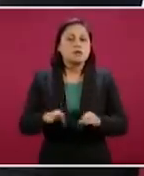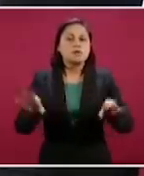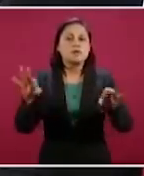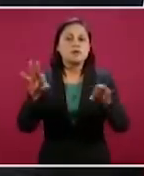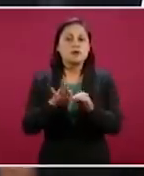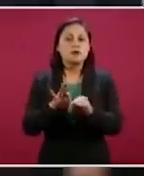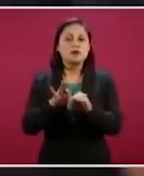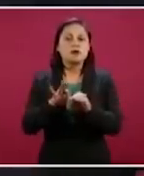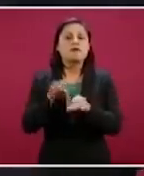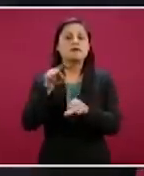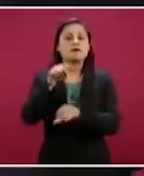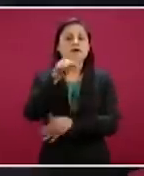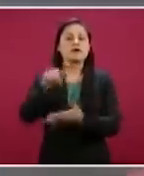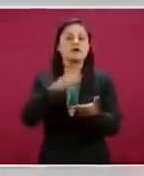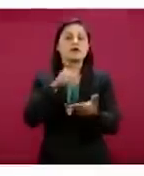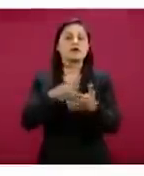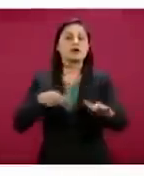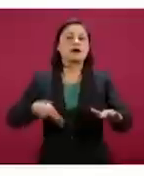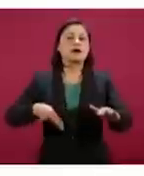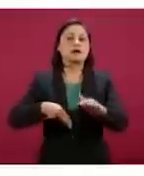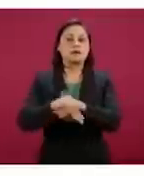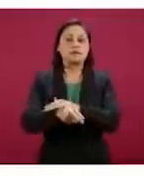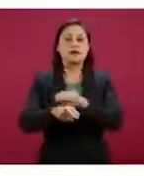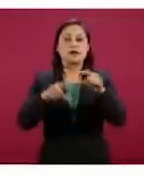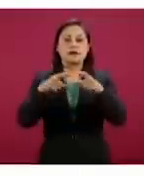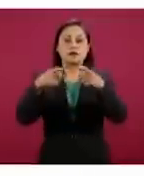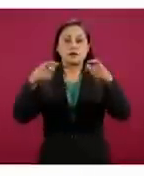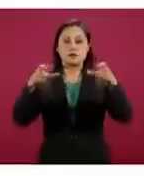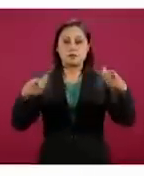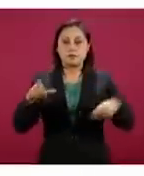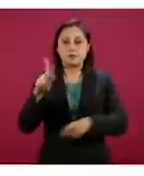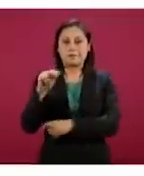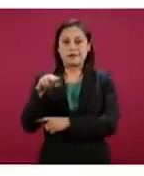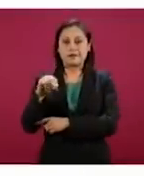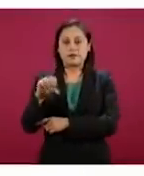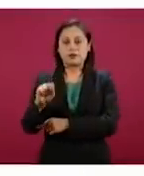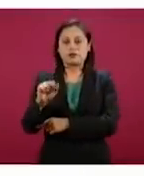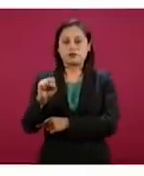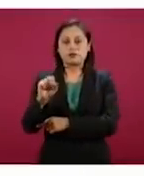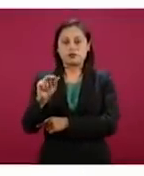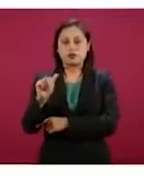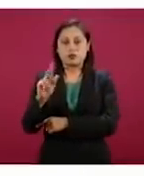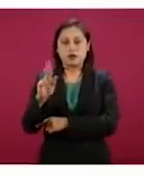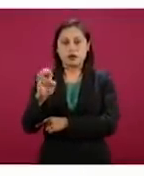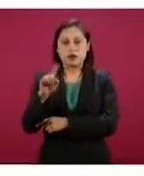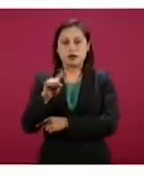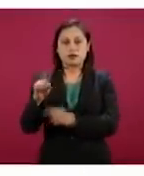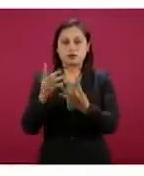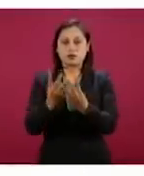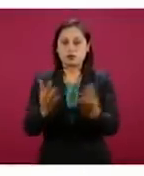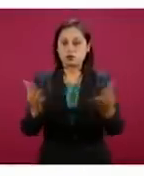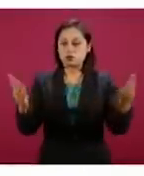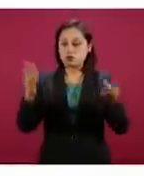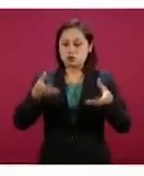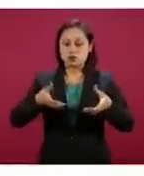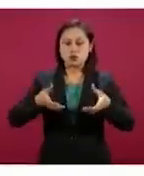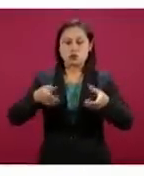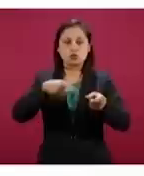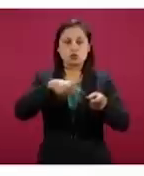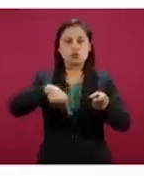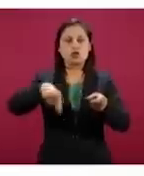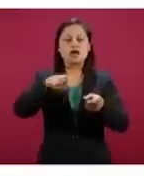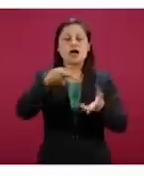el Metro Pino Suárez, más de 100 metros lineales de exposición en la estación más importante del sistema